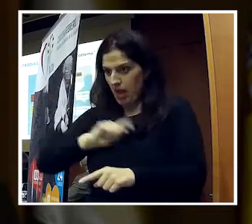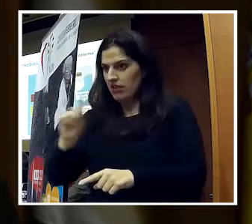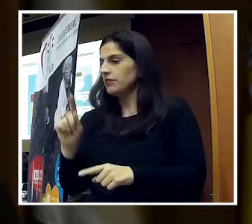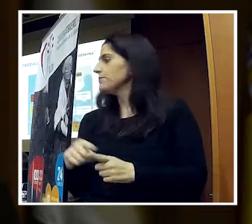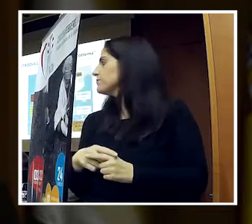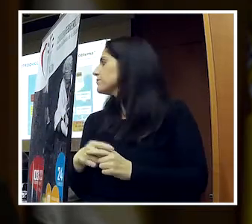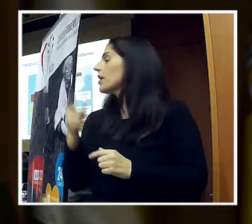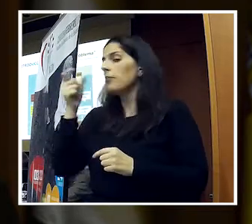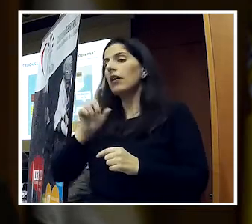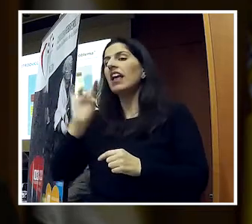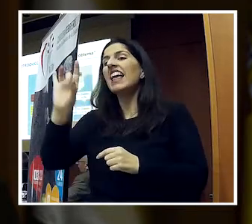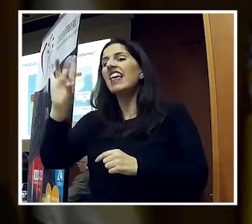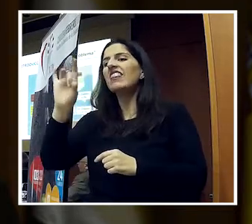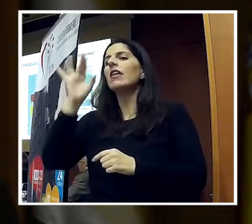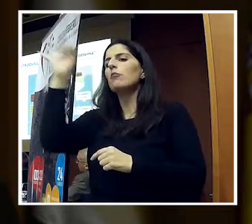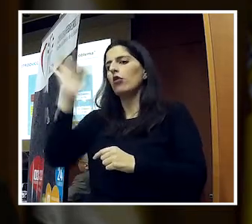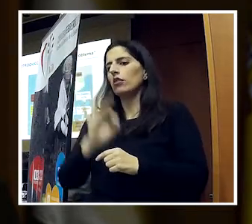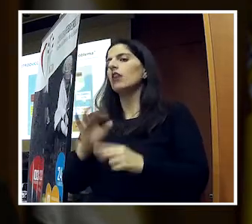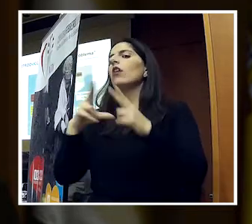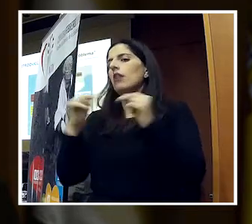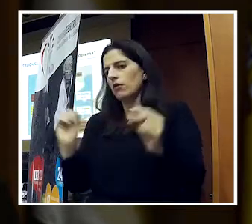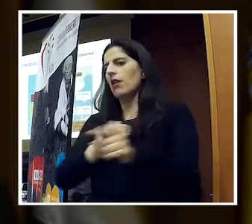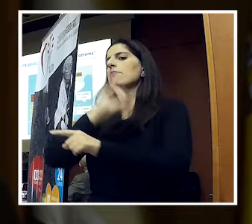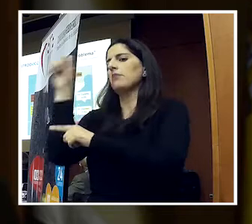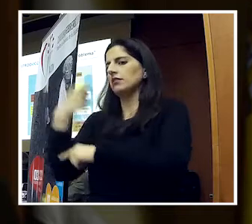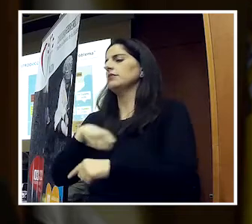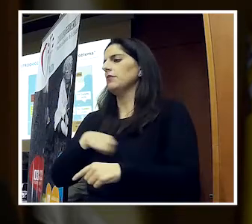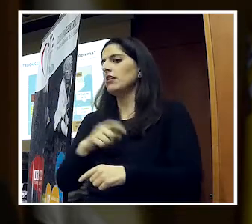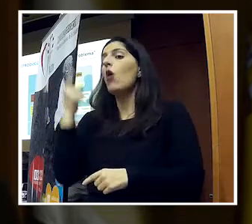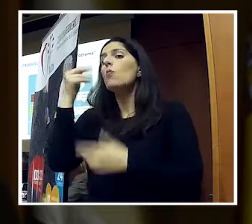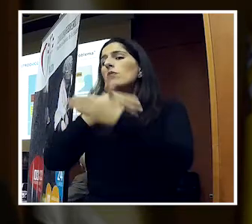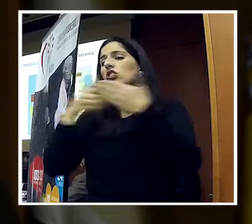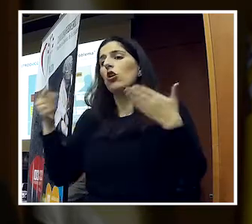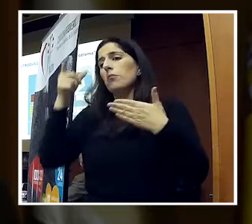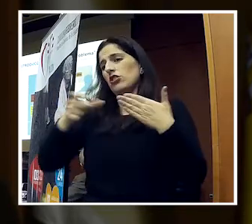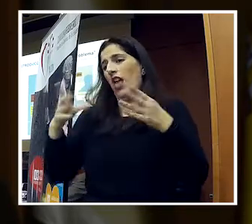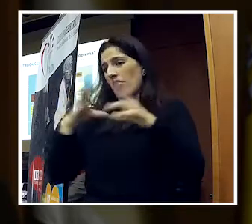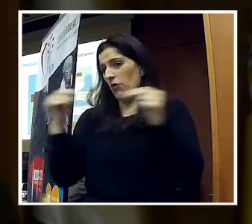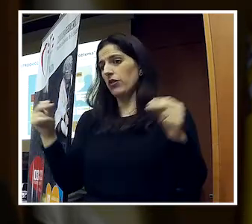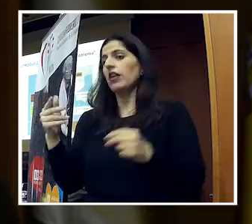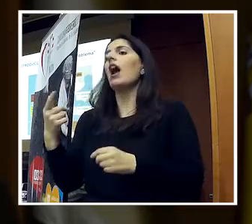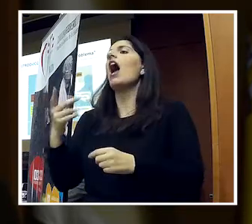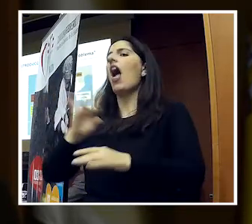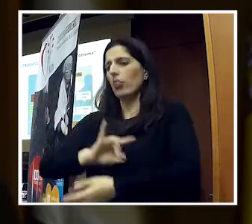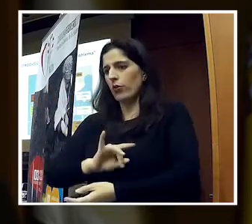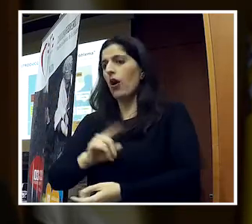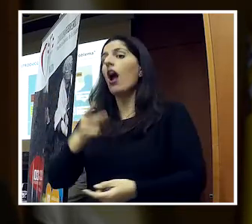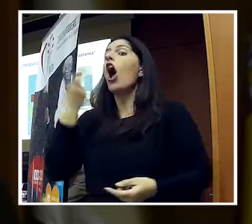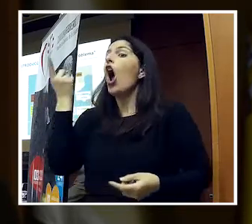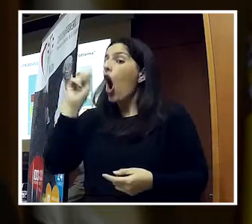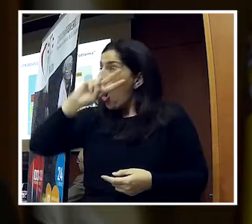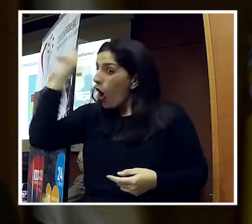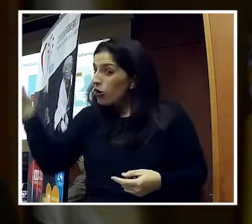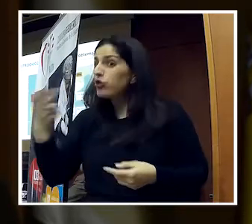de personas con diabetes, de tal manera que sabemos que hay 1 millón de andaluces con diabetes y otro 1 millón con